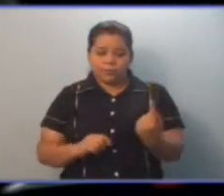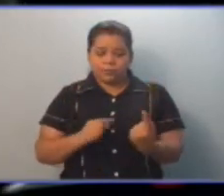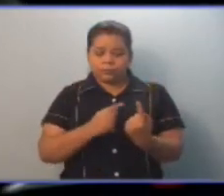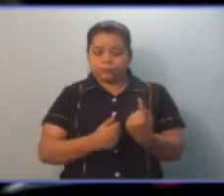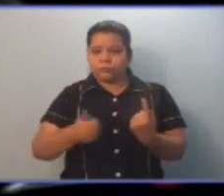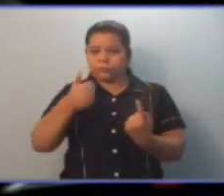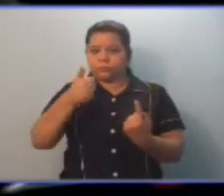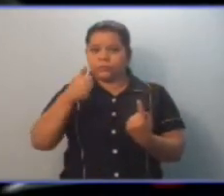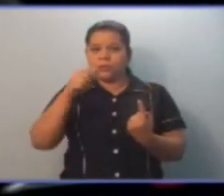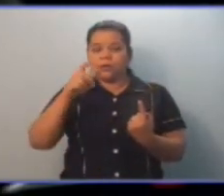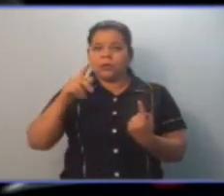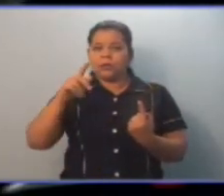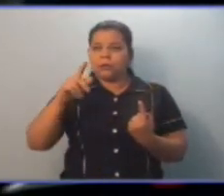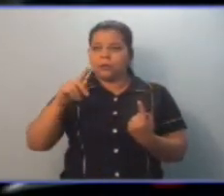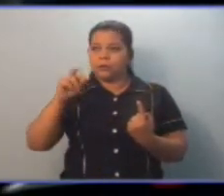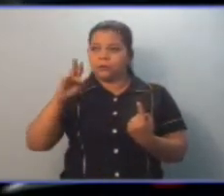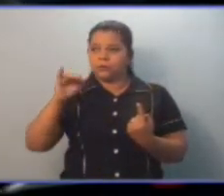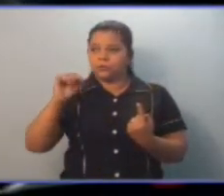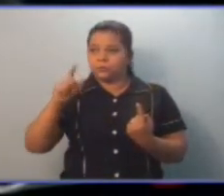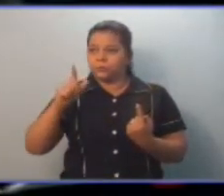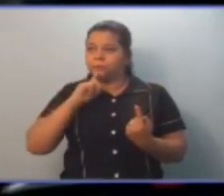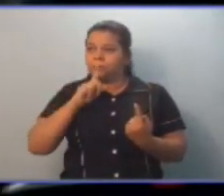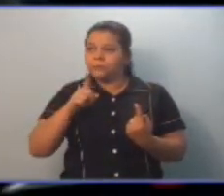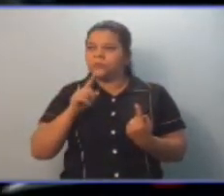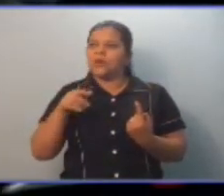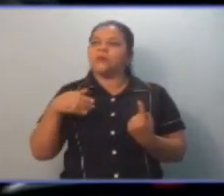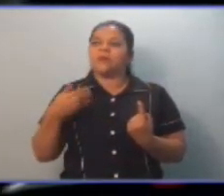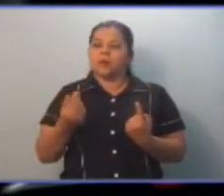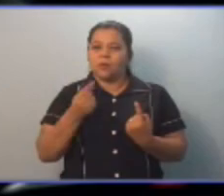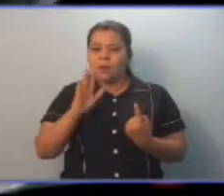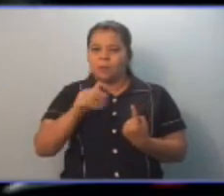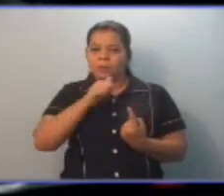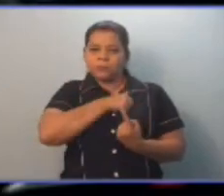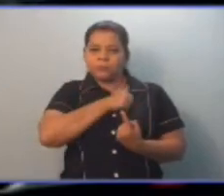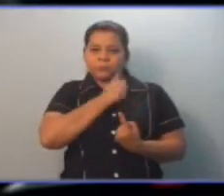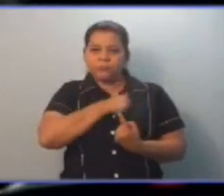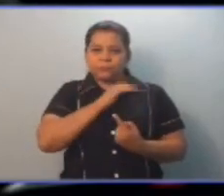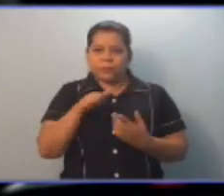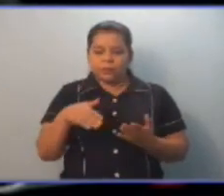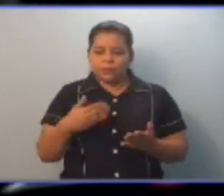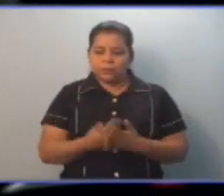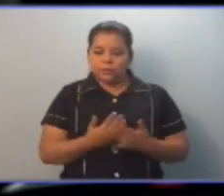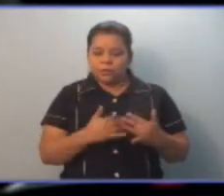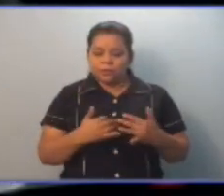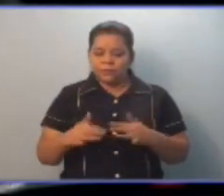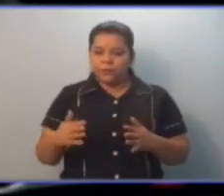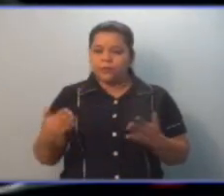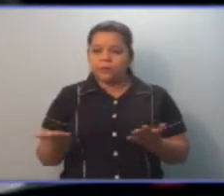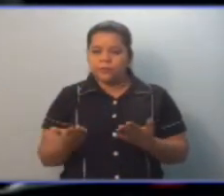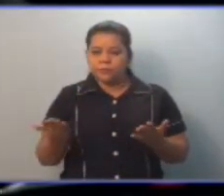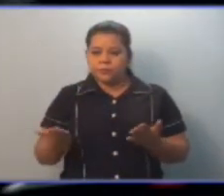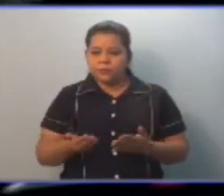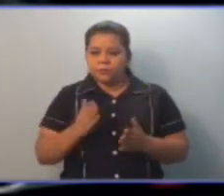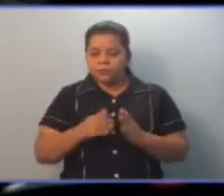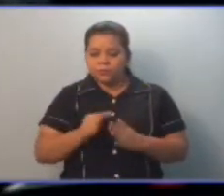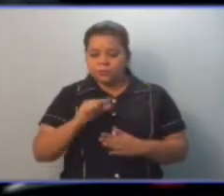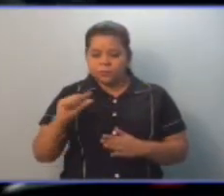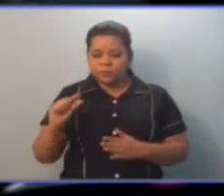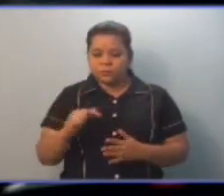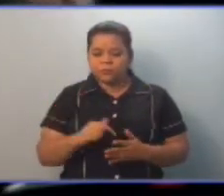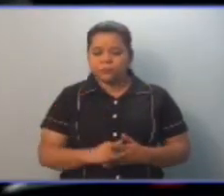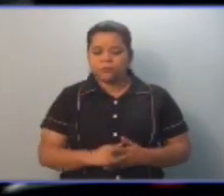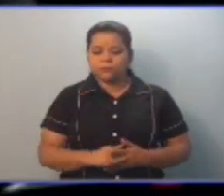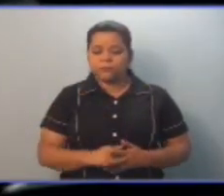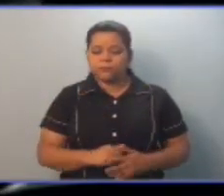Ética Gubernamental, ¿cómo cree que ha sido su rol con la actividad preventiva que debe de jugar la institución? Coinciden las